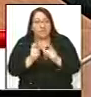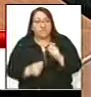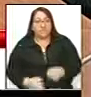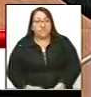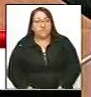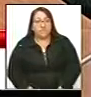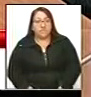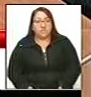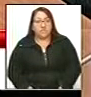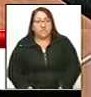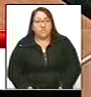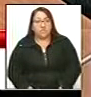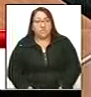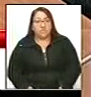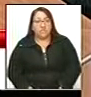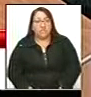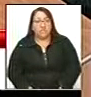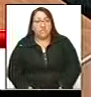proveedores